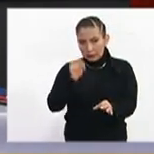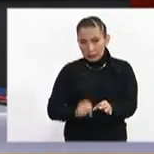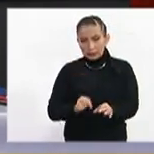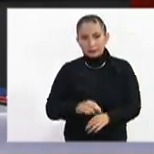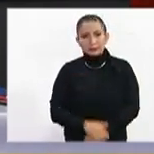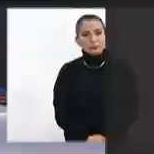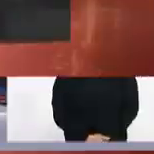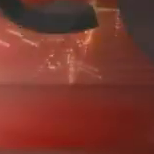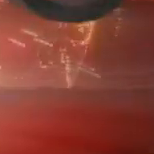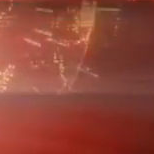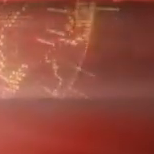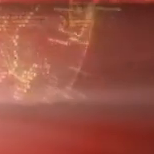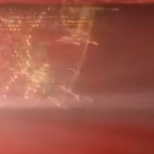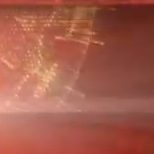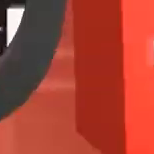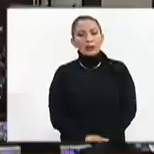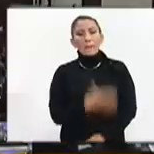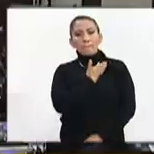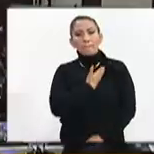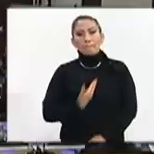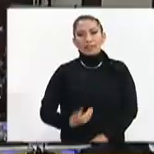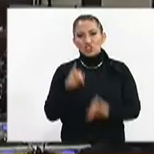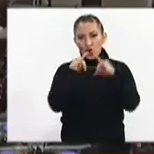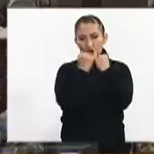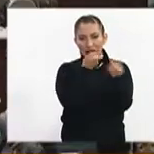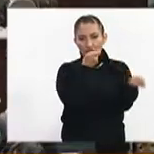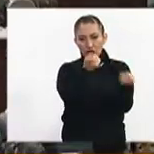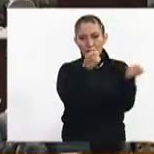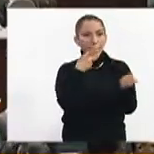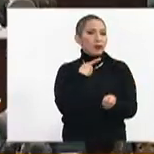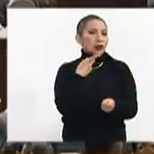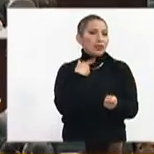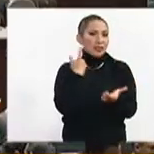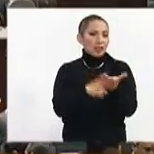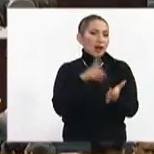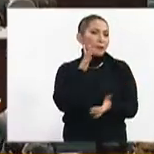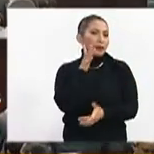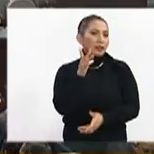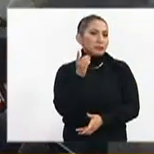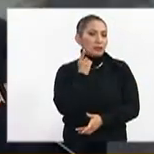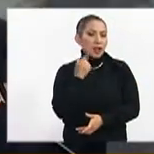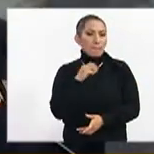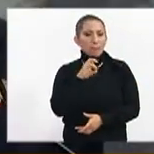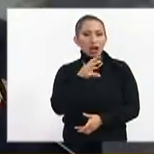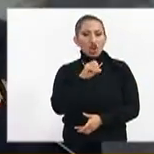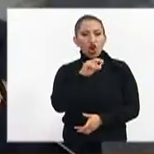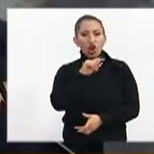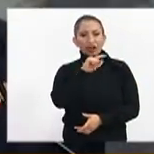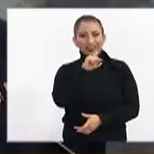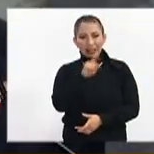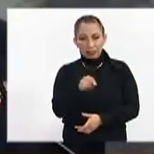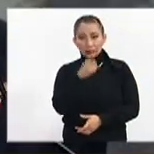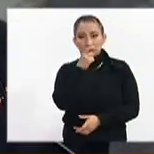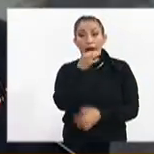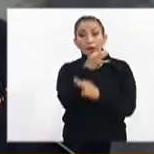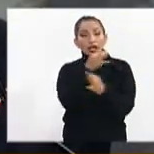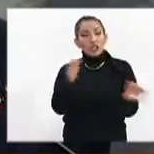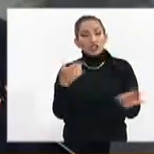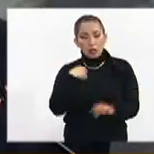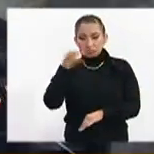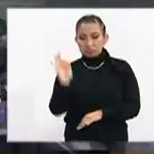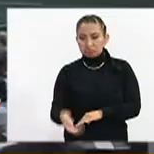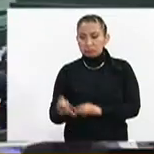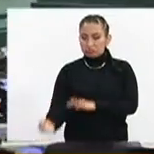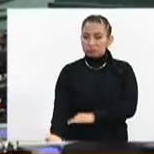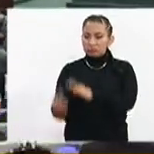República. El presidente de la Junta de Coordinación Política de la Cámara de Diputados, Marco Cortés, informó que se aprobó